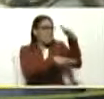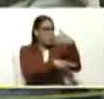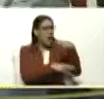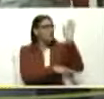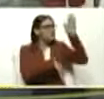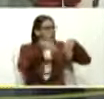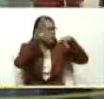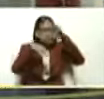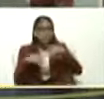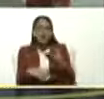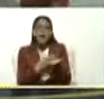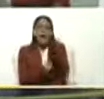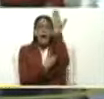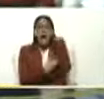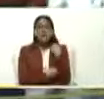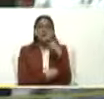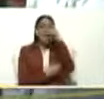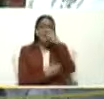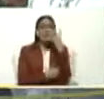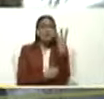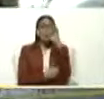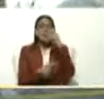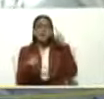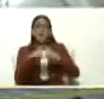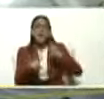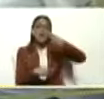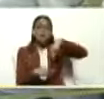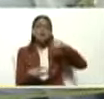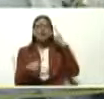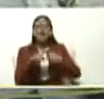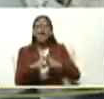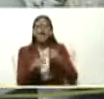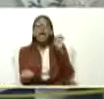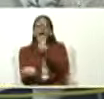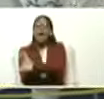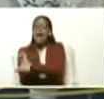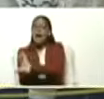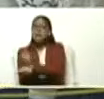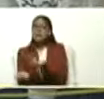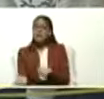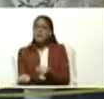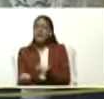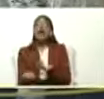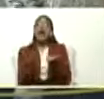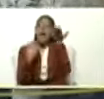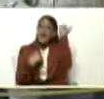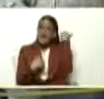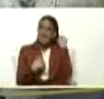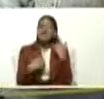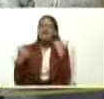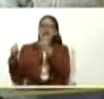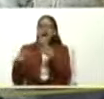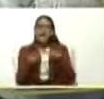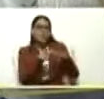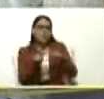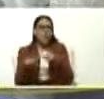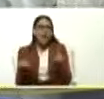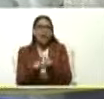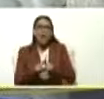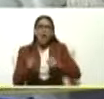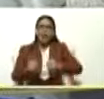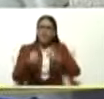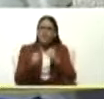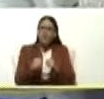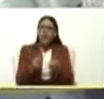nuestra institución fue una cárcel de seguridad nacional. Y por lo tanto se resguardaba esa parte fuerte,